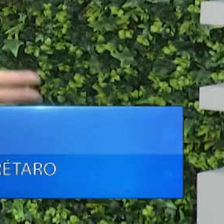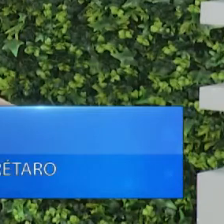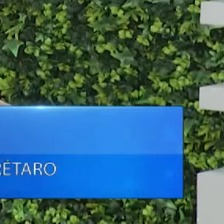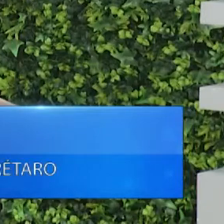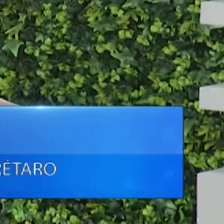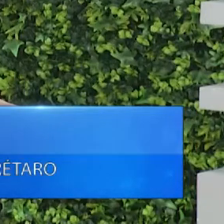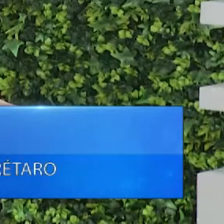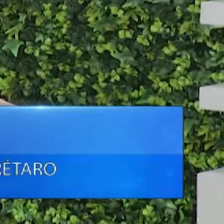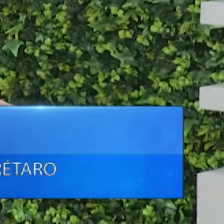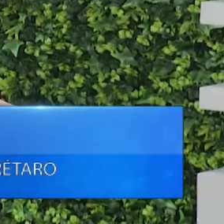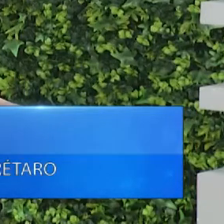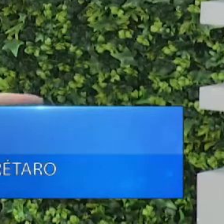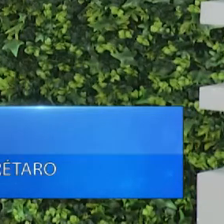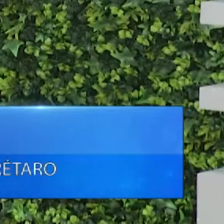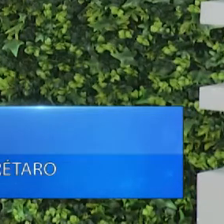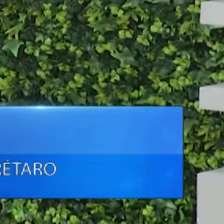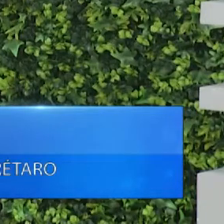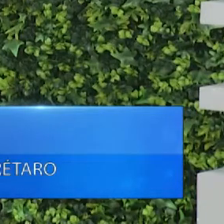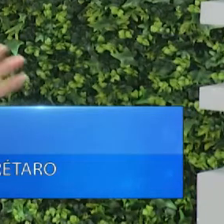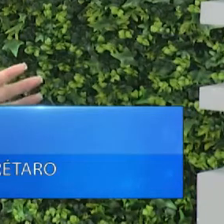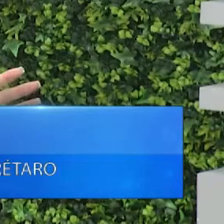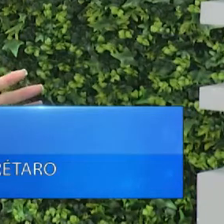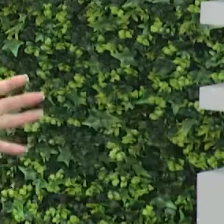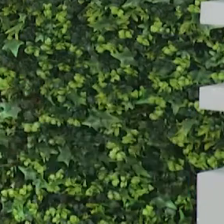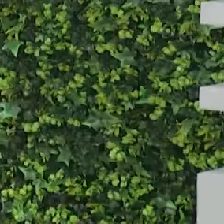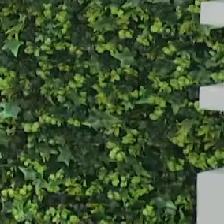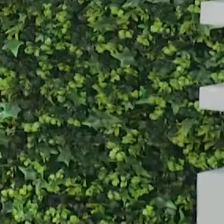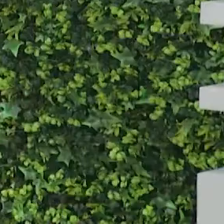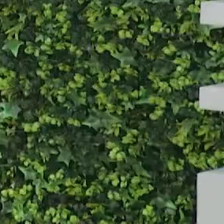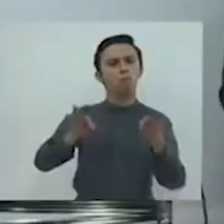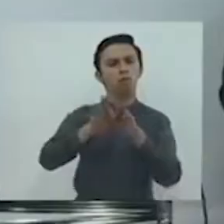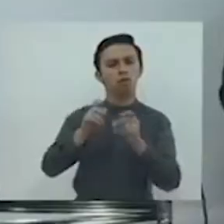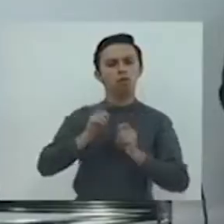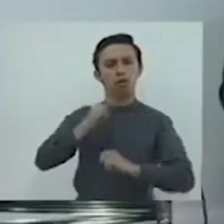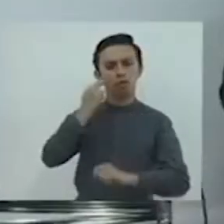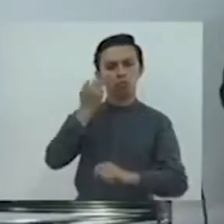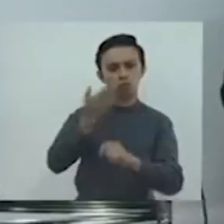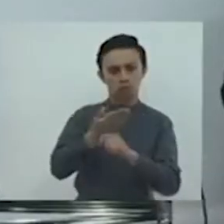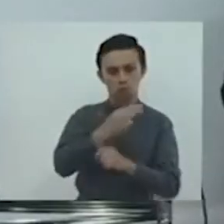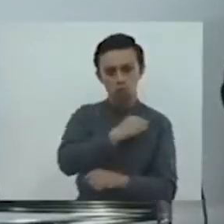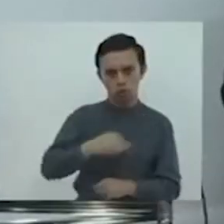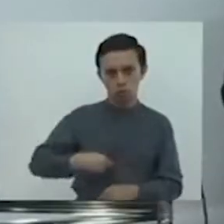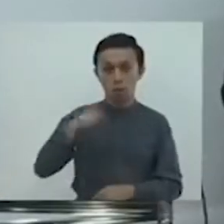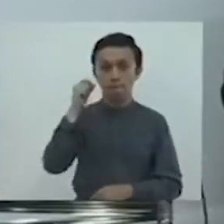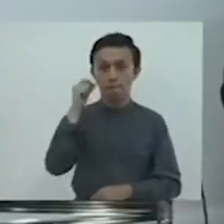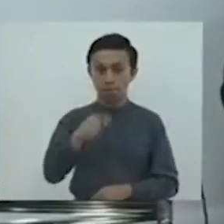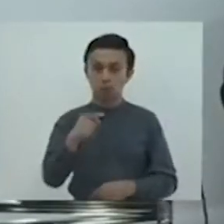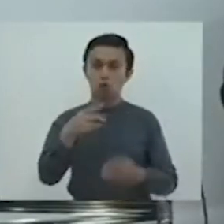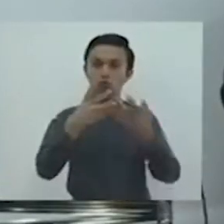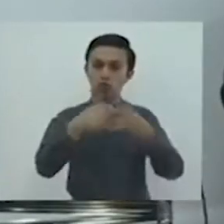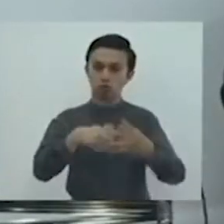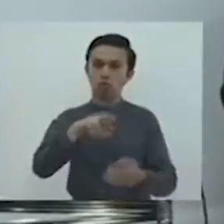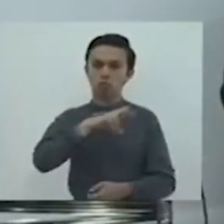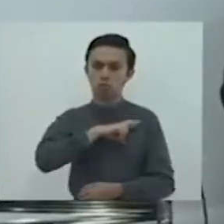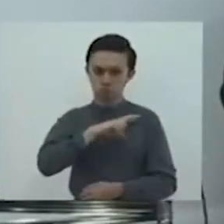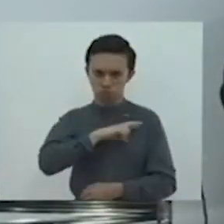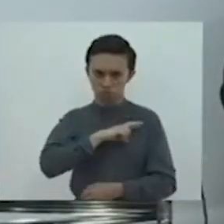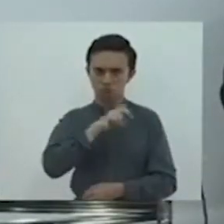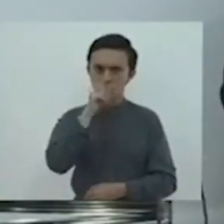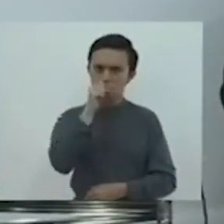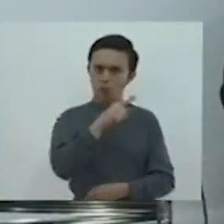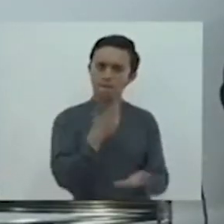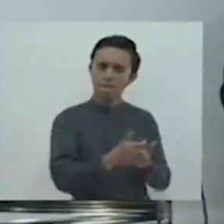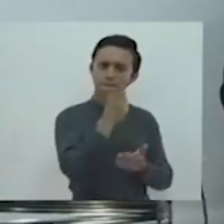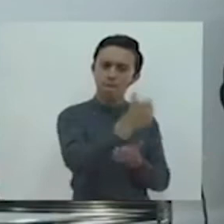a que fue el nervio o el miedo, cualquiera de las dos, porque tenía de verdad todo para poder hacer algo más. No sé si